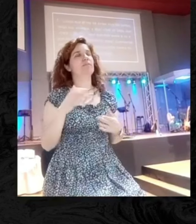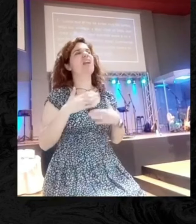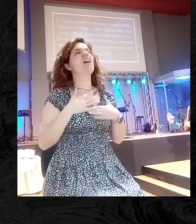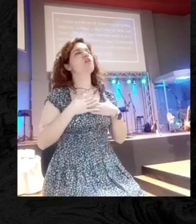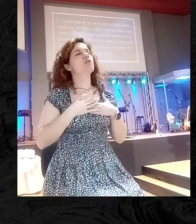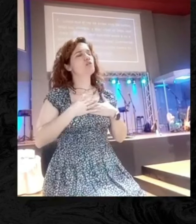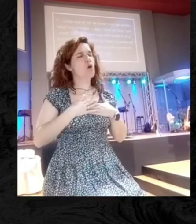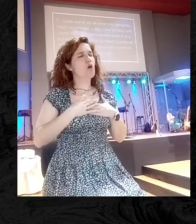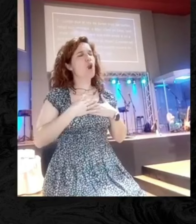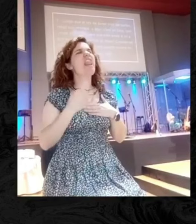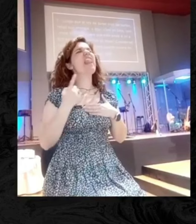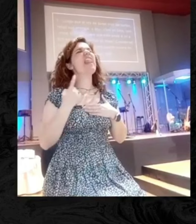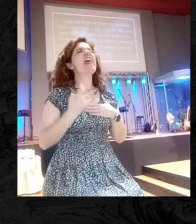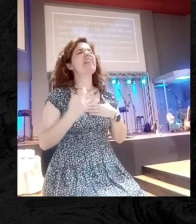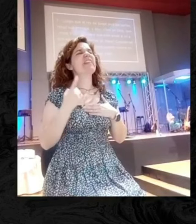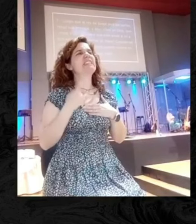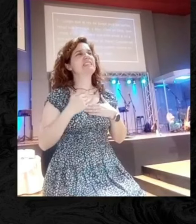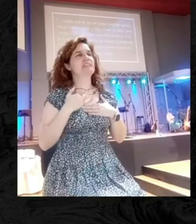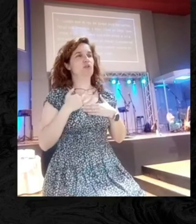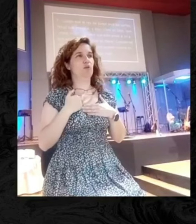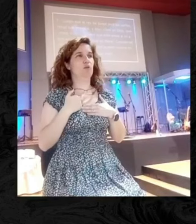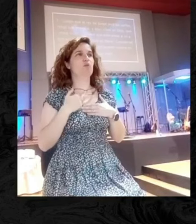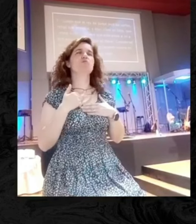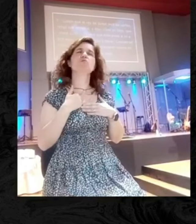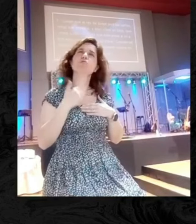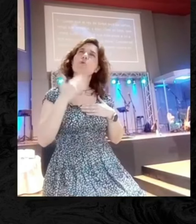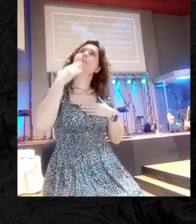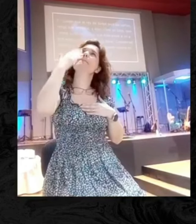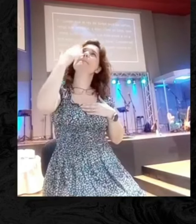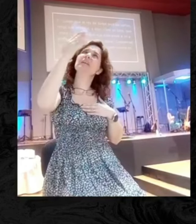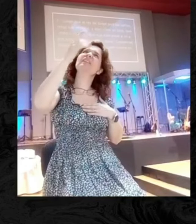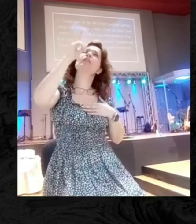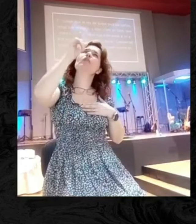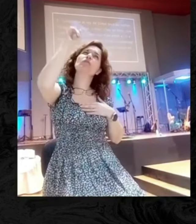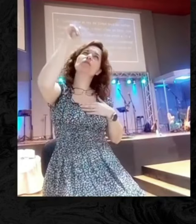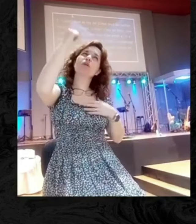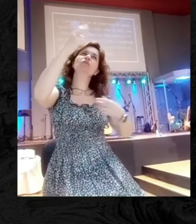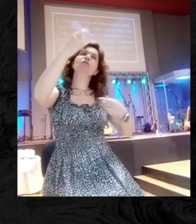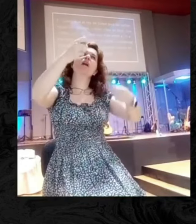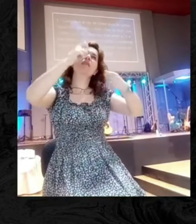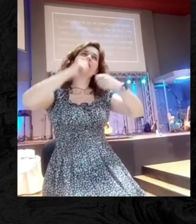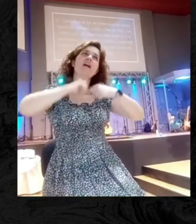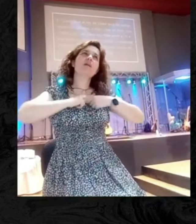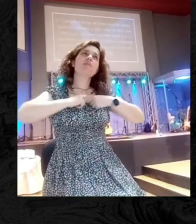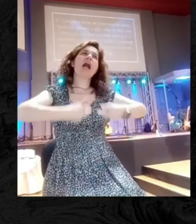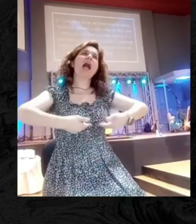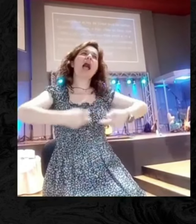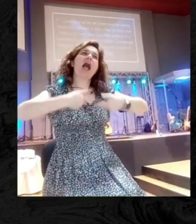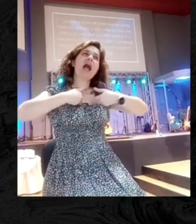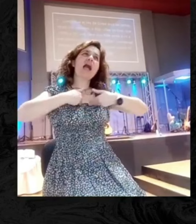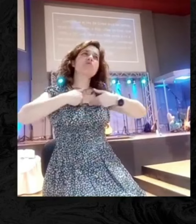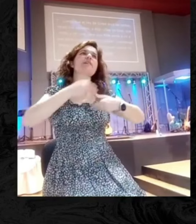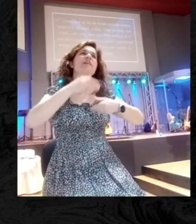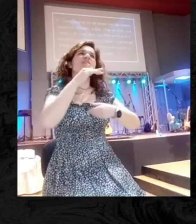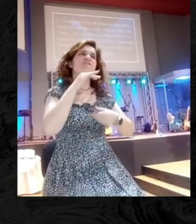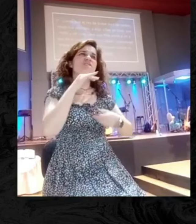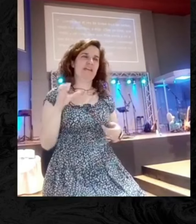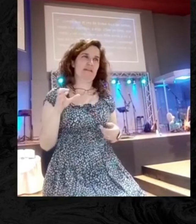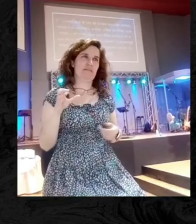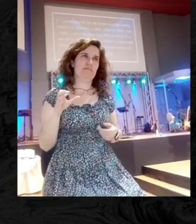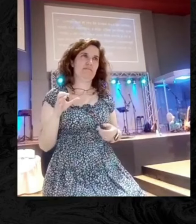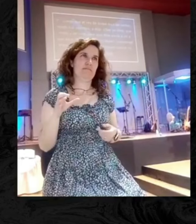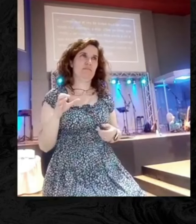eh eh yo solo pido al Señor Señor necesito que tú me des fe fe no para hacer lo que yo quiero sino fe para